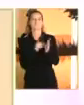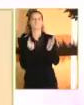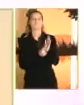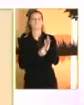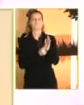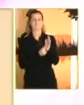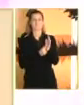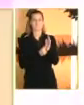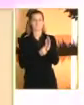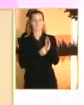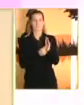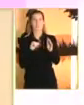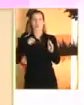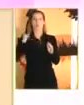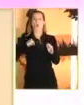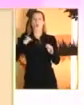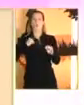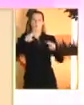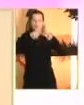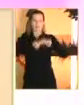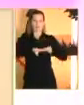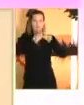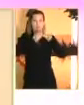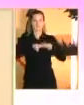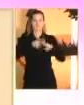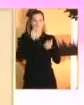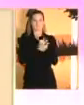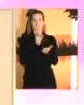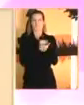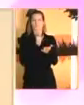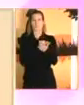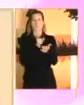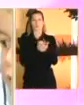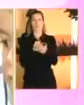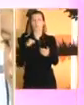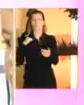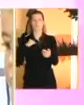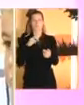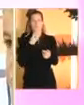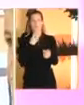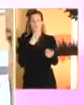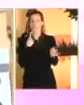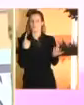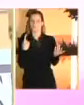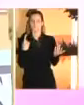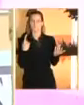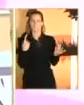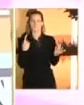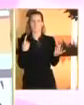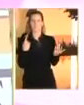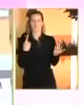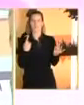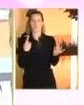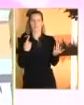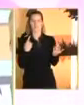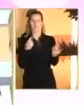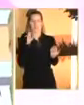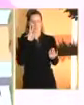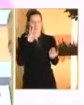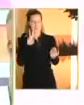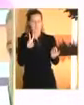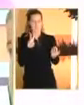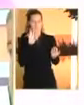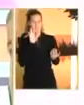pruebas en el hospital, las que corresponden a lo normal, y allí nos dijeron que vimos en el primer